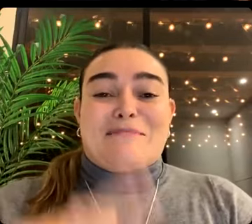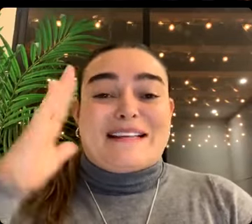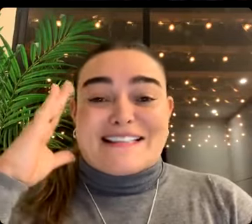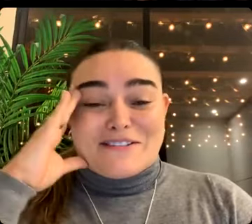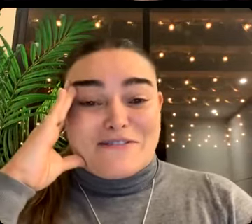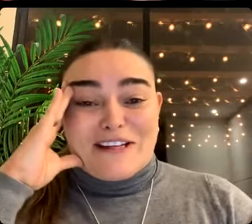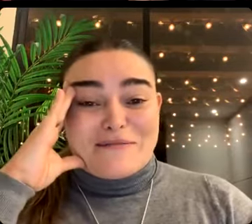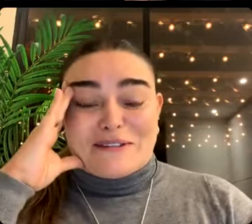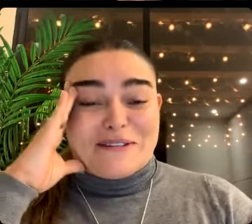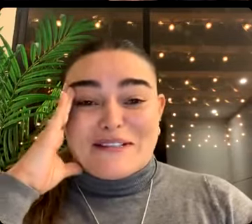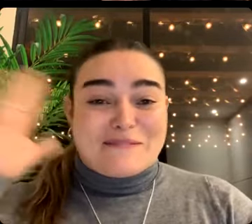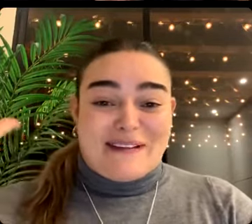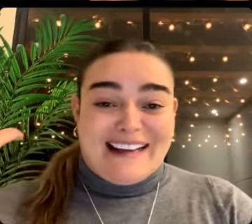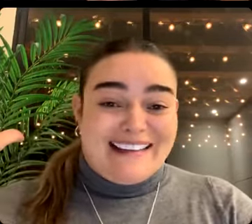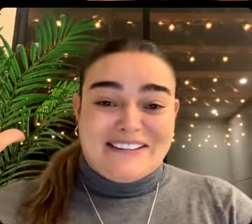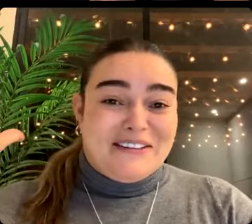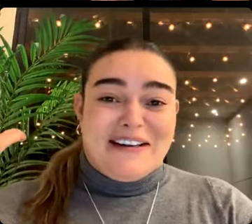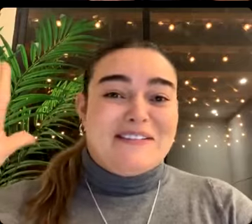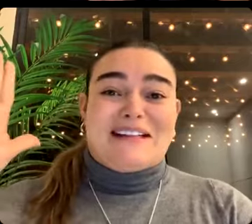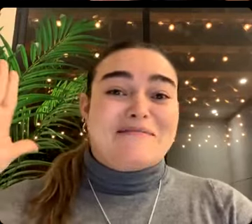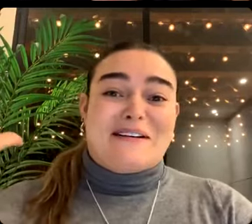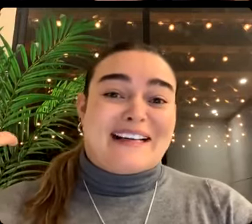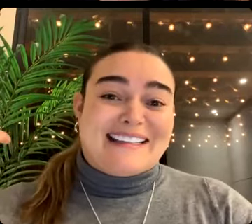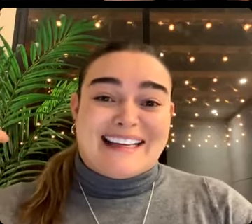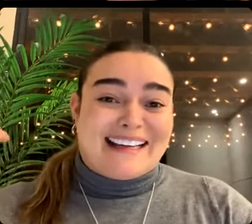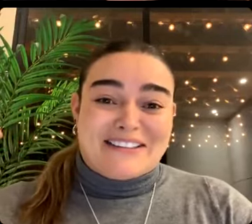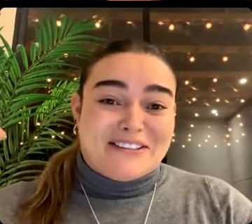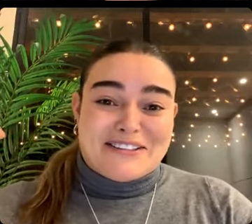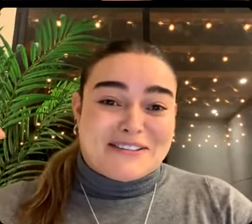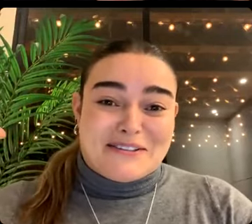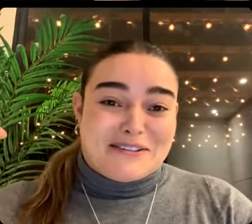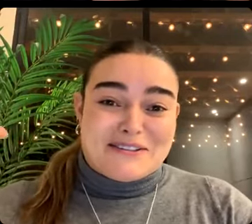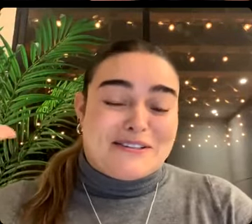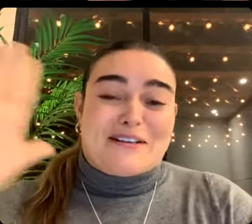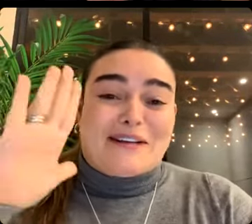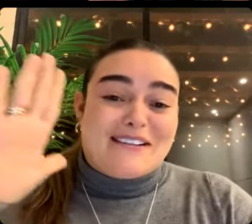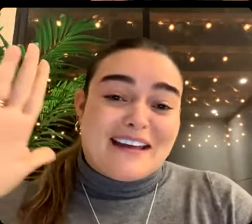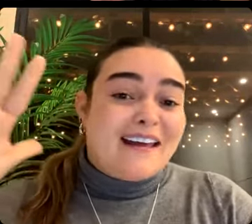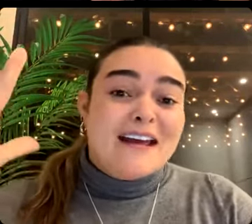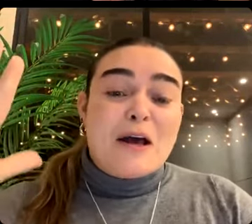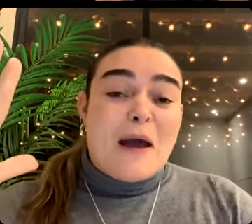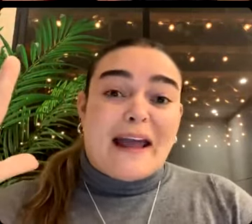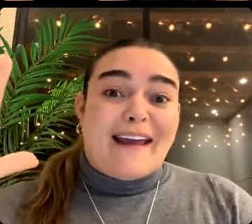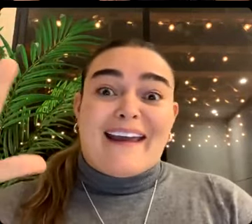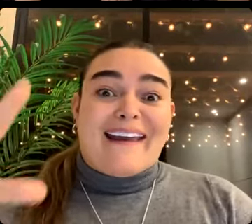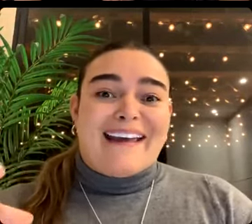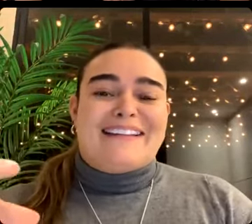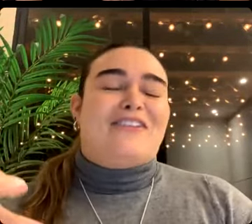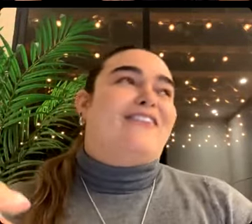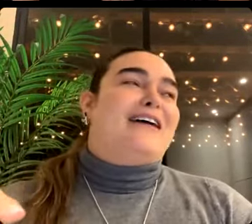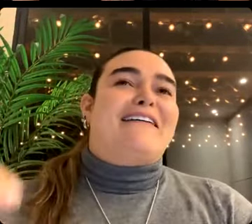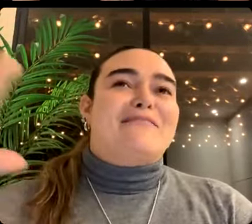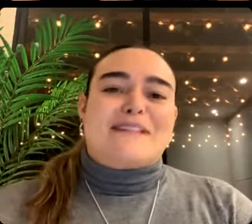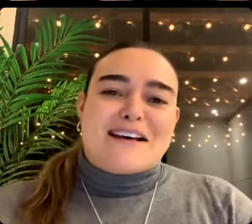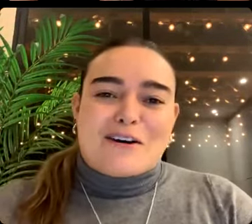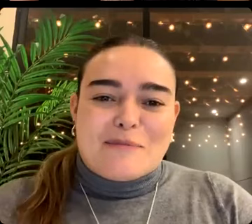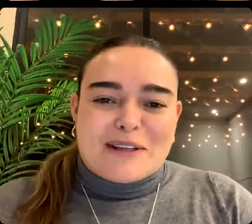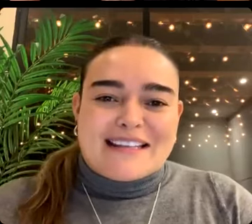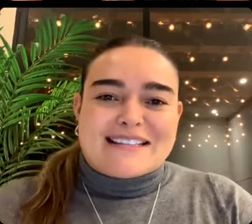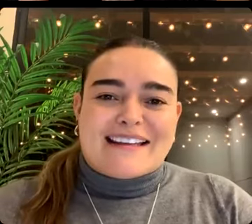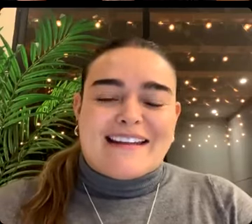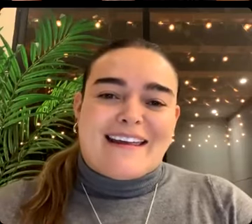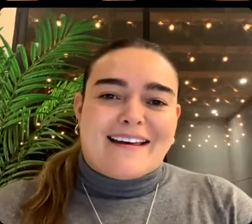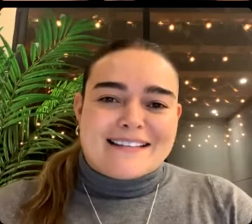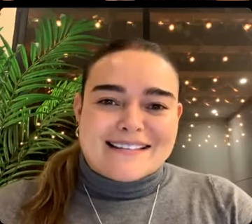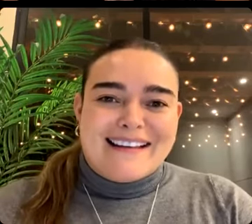No, más que sufrimos, ¿no? Esperando a última hora que llegaran todos los cortos. Yo ya no sufro, Cata. No. Ya sufrí los